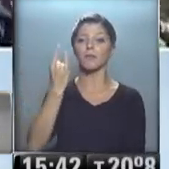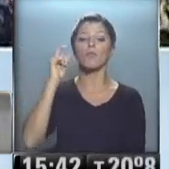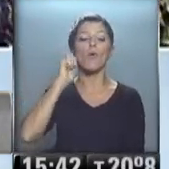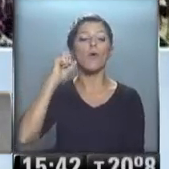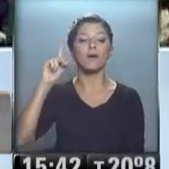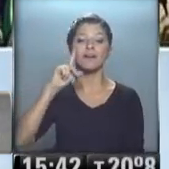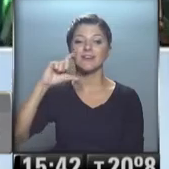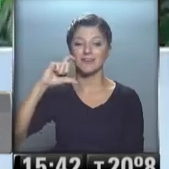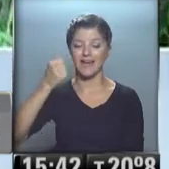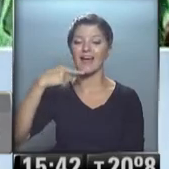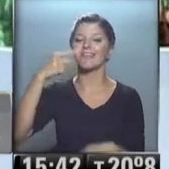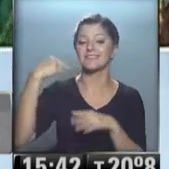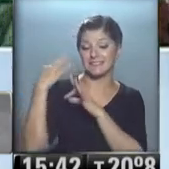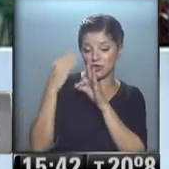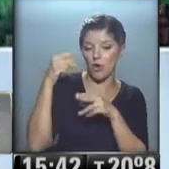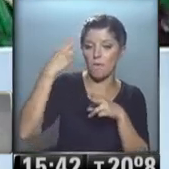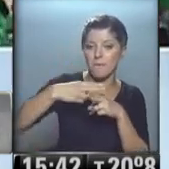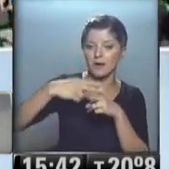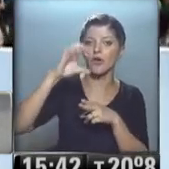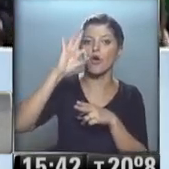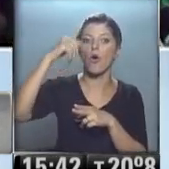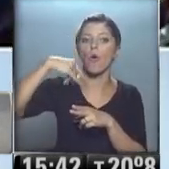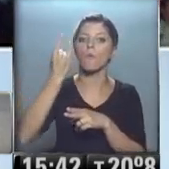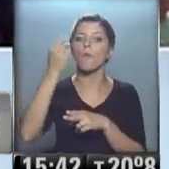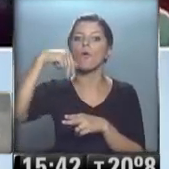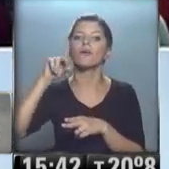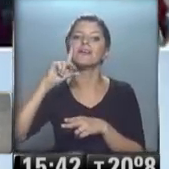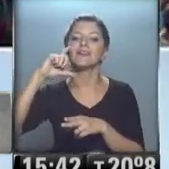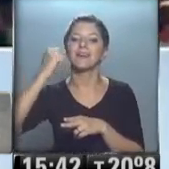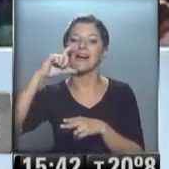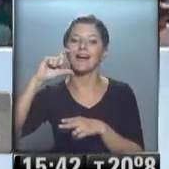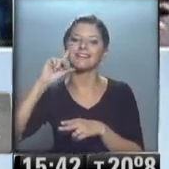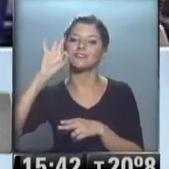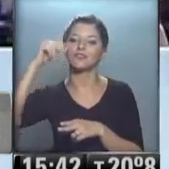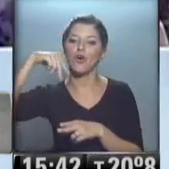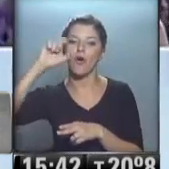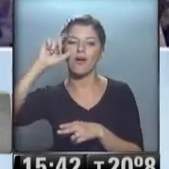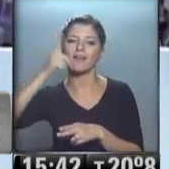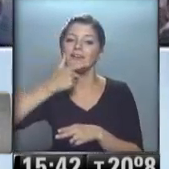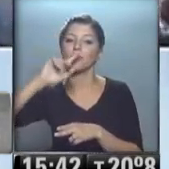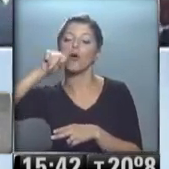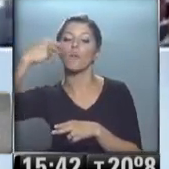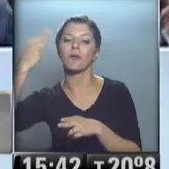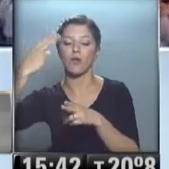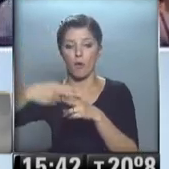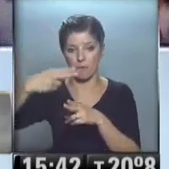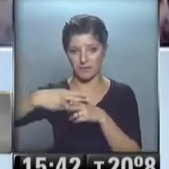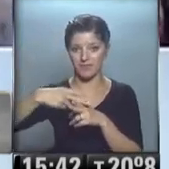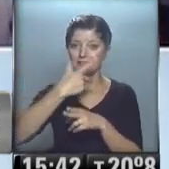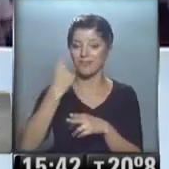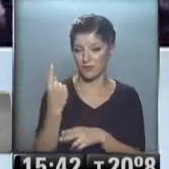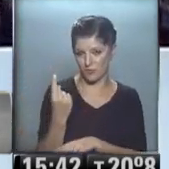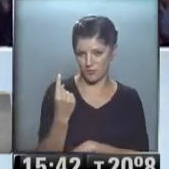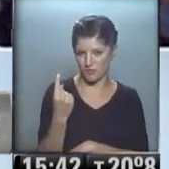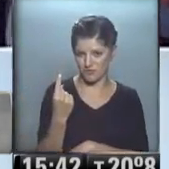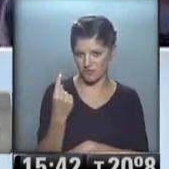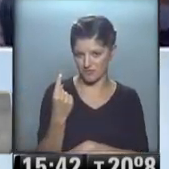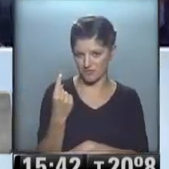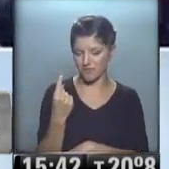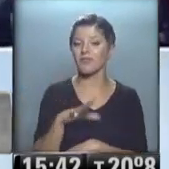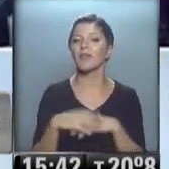llamaba Barrio Comunicaciones. En realidad ese es el verdadero origen del nombre. Y que hoy está